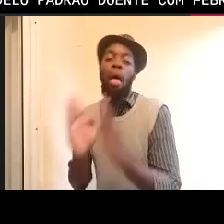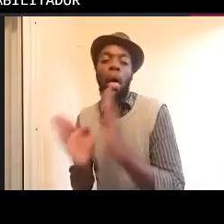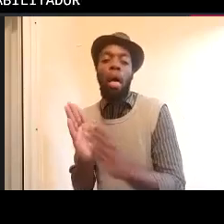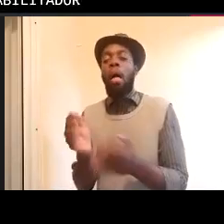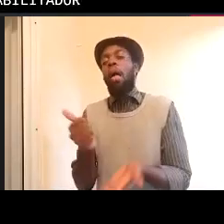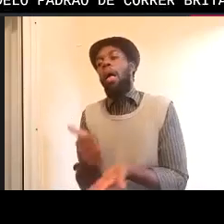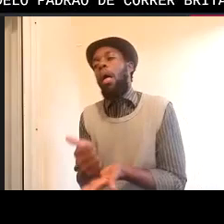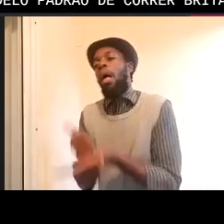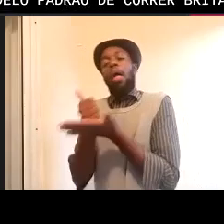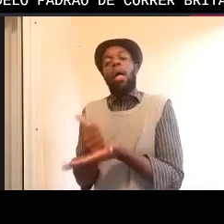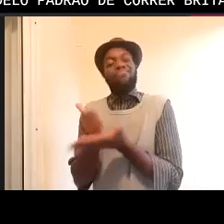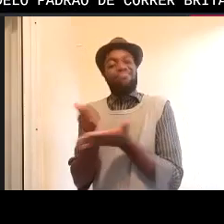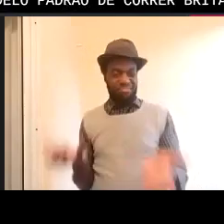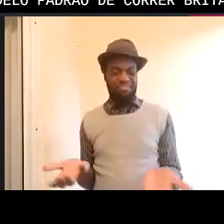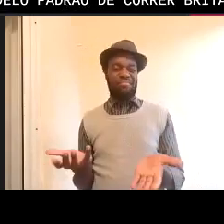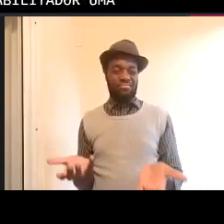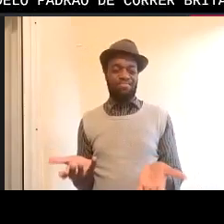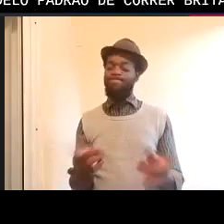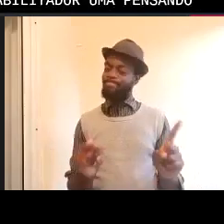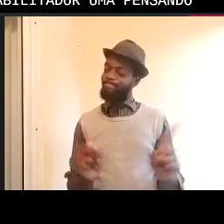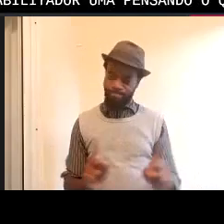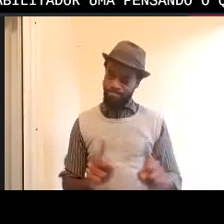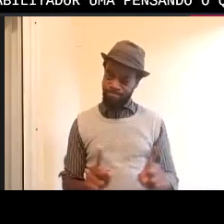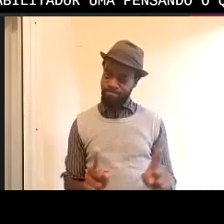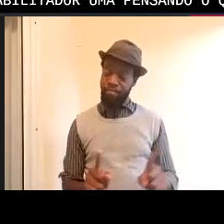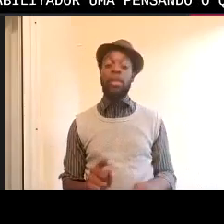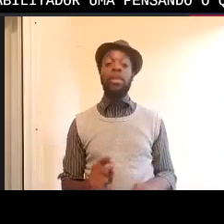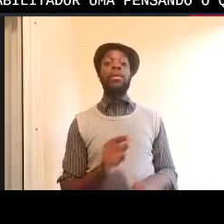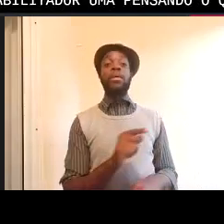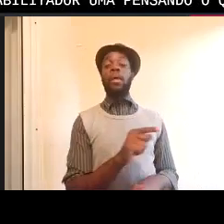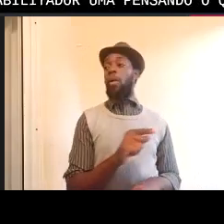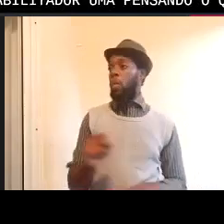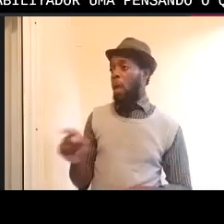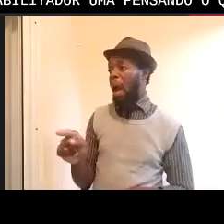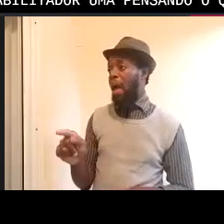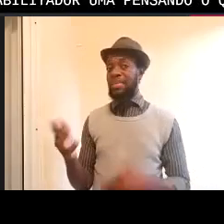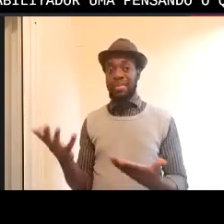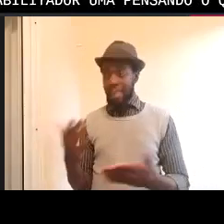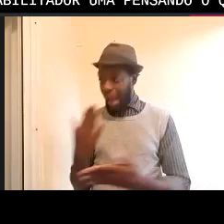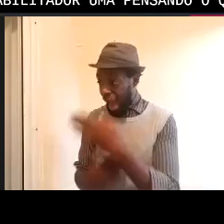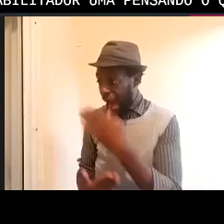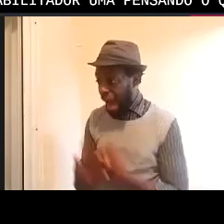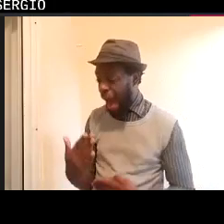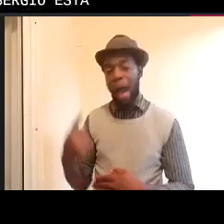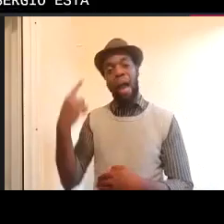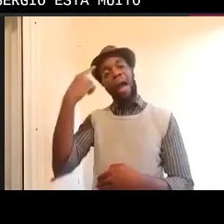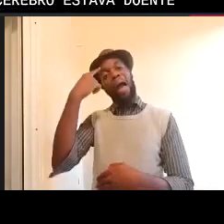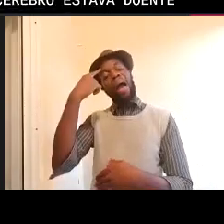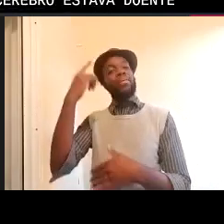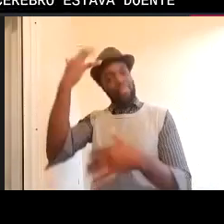siguen pensando que el órgano del cerebro está enfermo y que por eso tiene una discapacidad